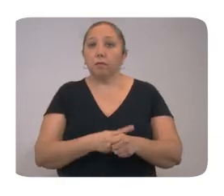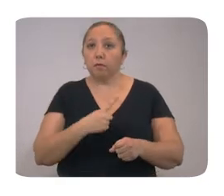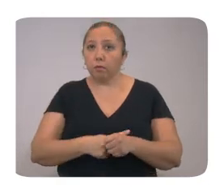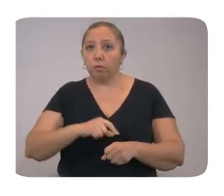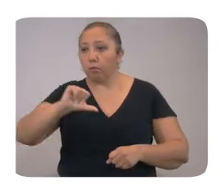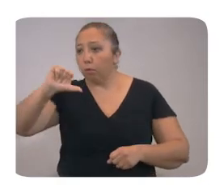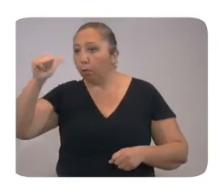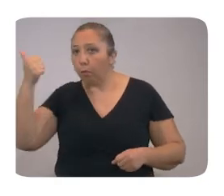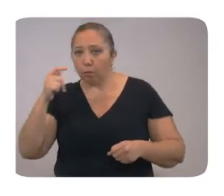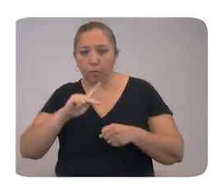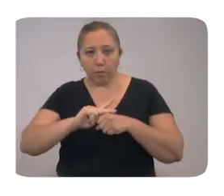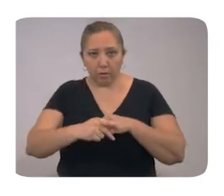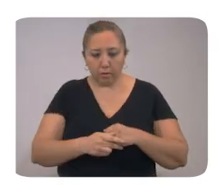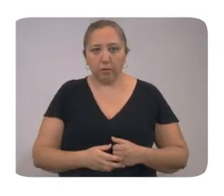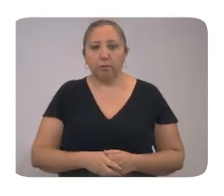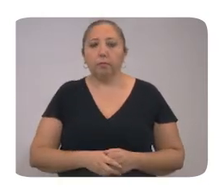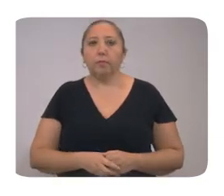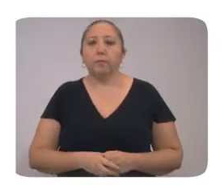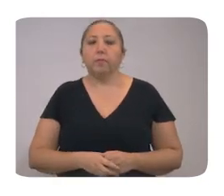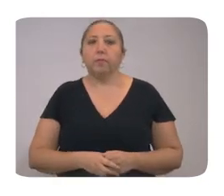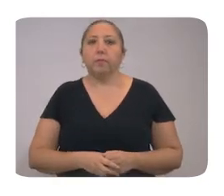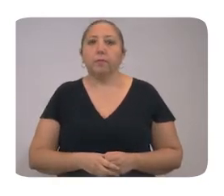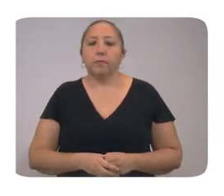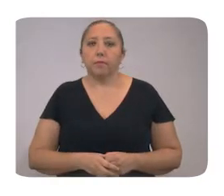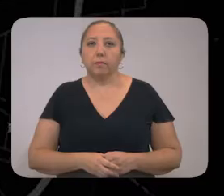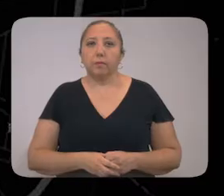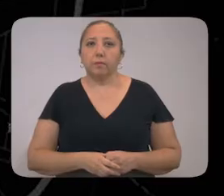son de otro país u otro estado.